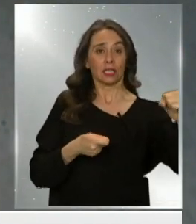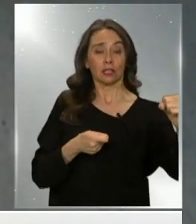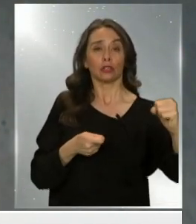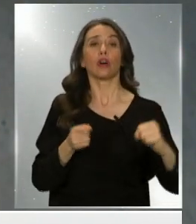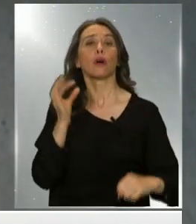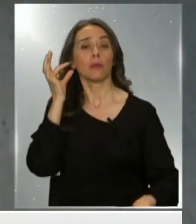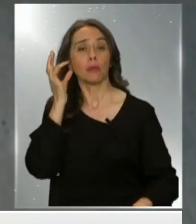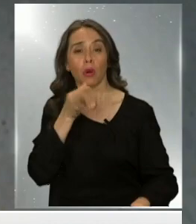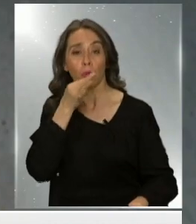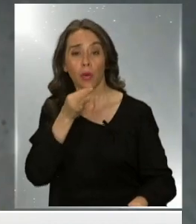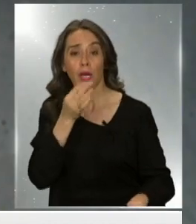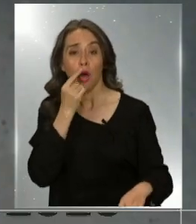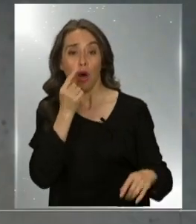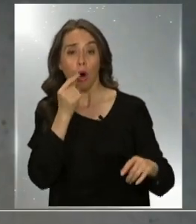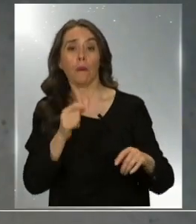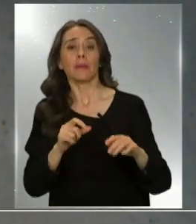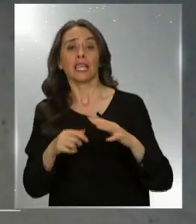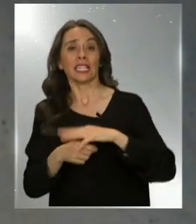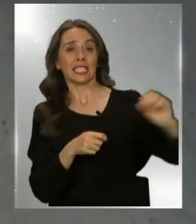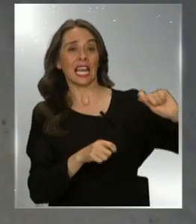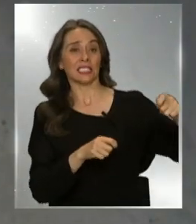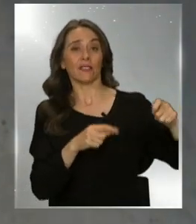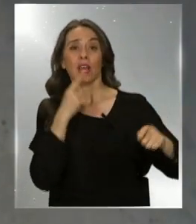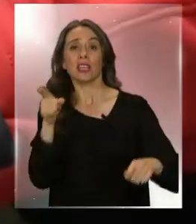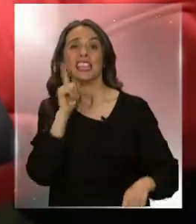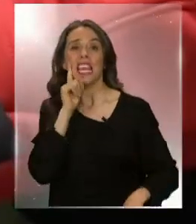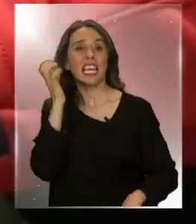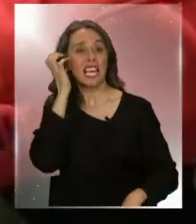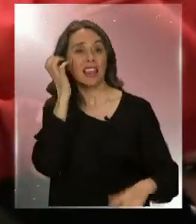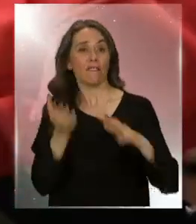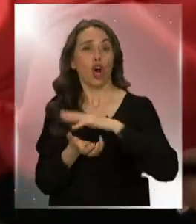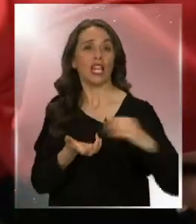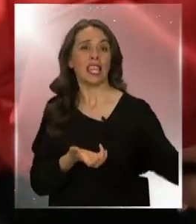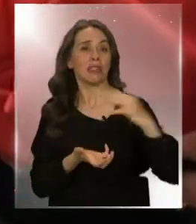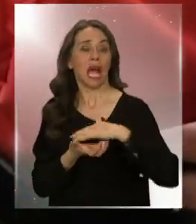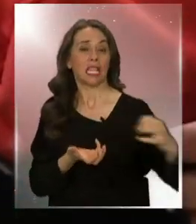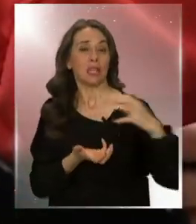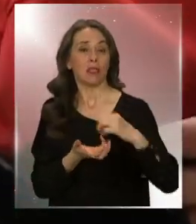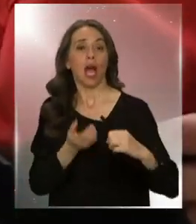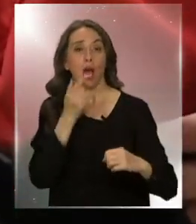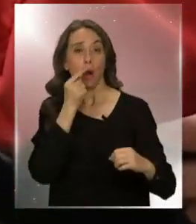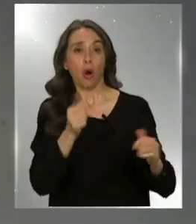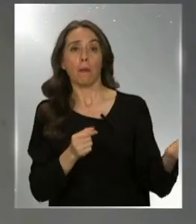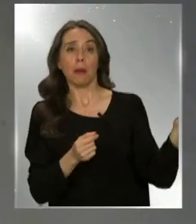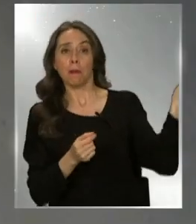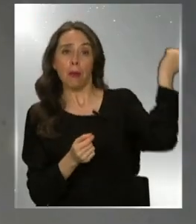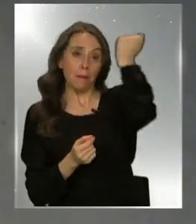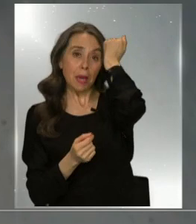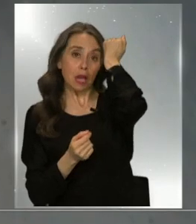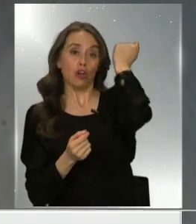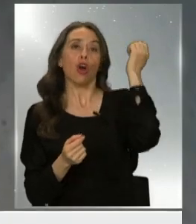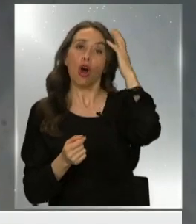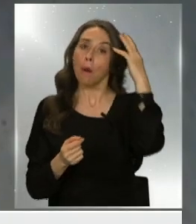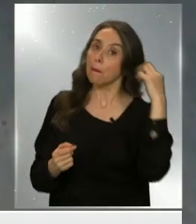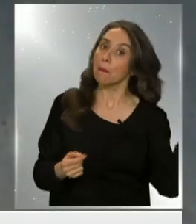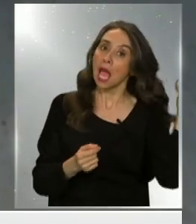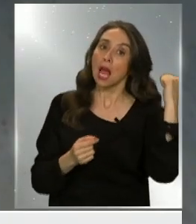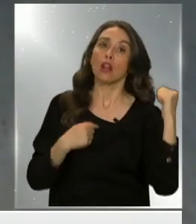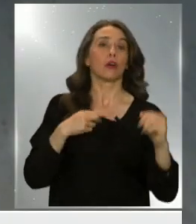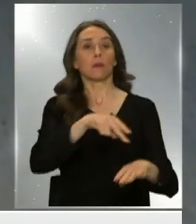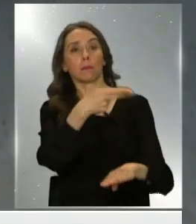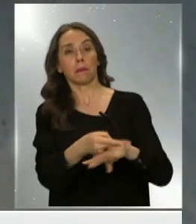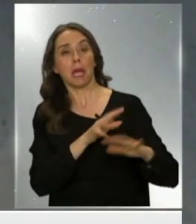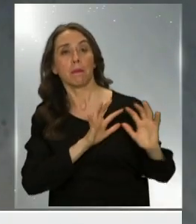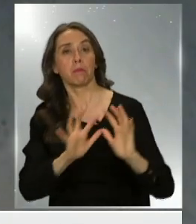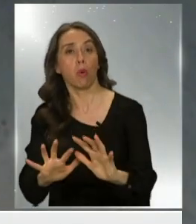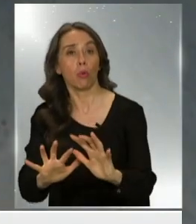tiempo que me quitó la llave y tratada el auto le dice tiene un teléfono quitas lo quitas lo que me había pegado en la cabeza me agarra del pelo y me tira él solo